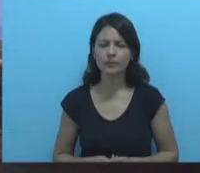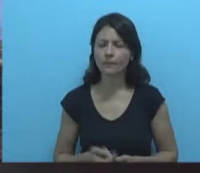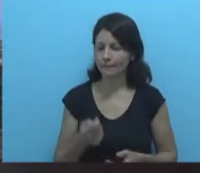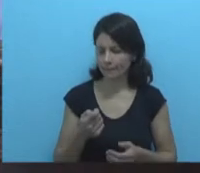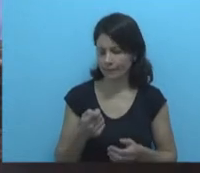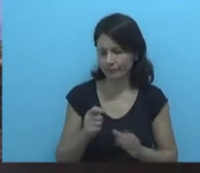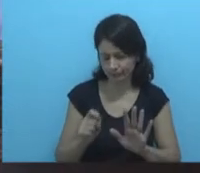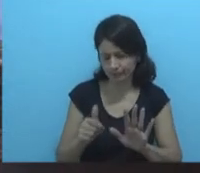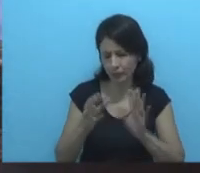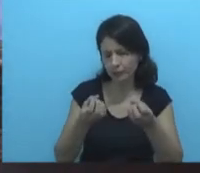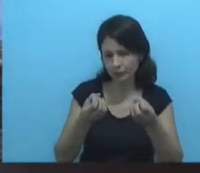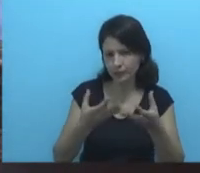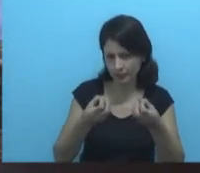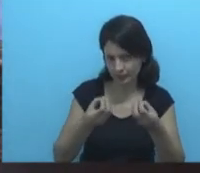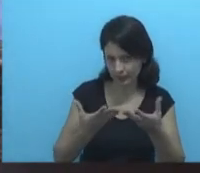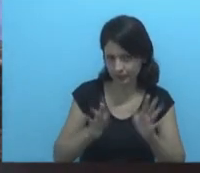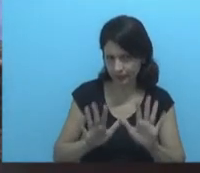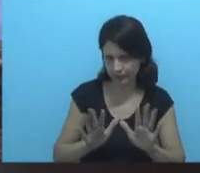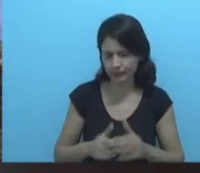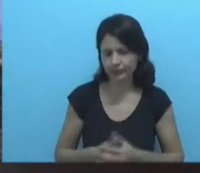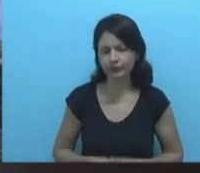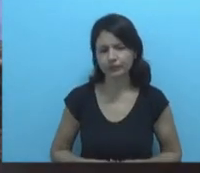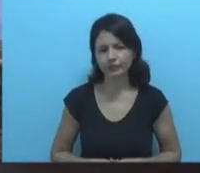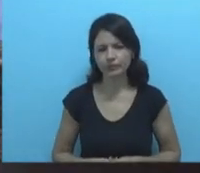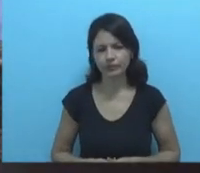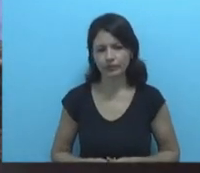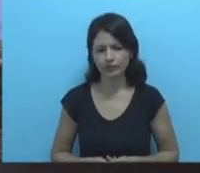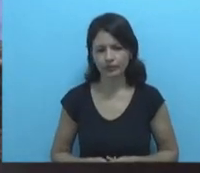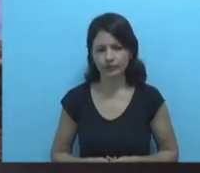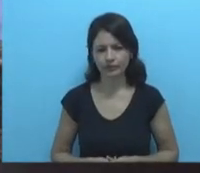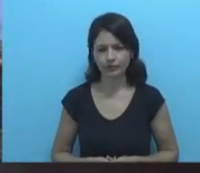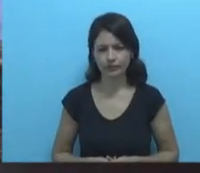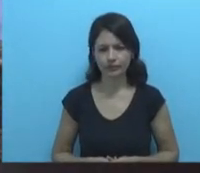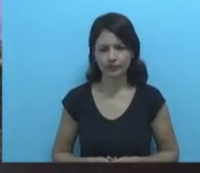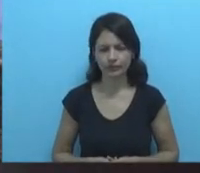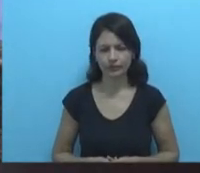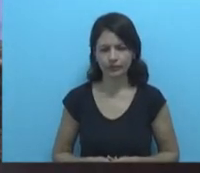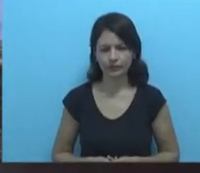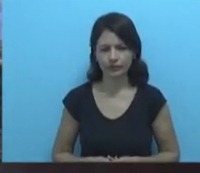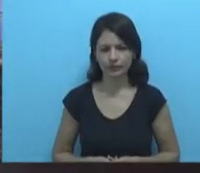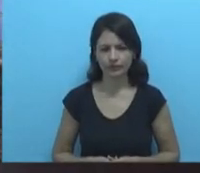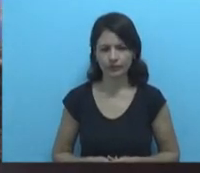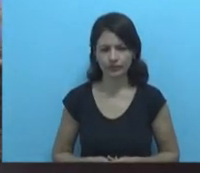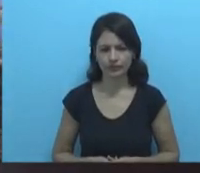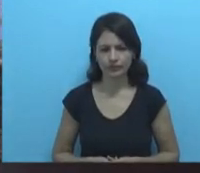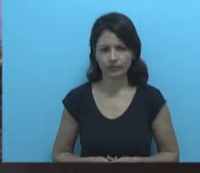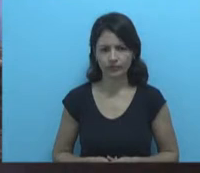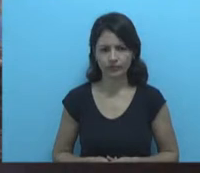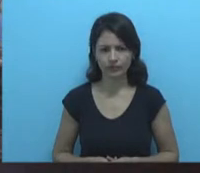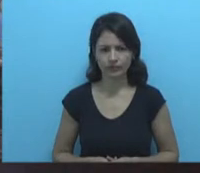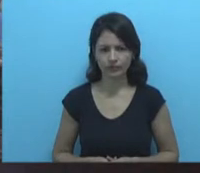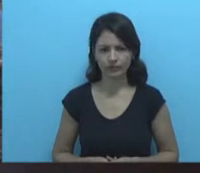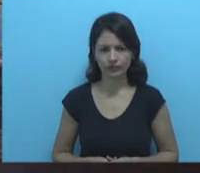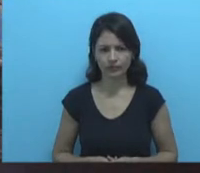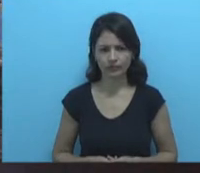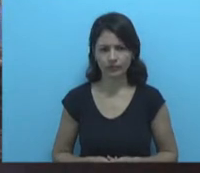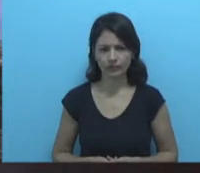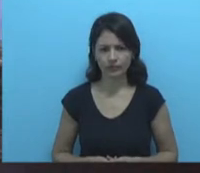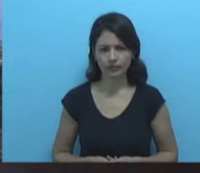problema. Lo tendremos en cuenta y así se hará. Y vamos a poner